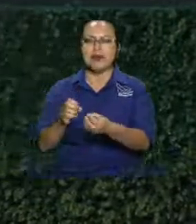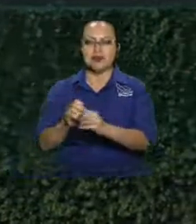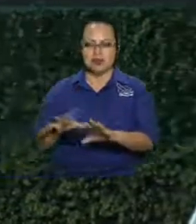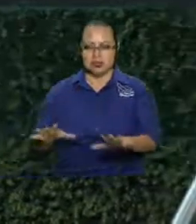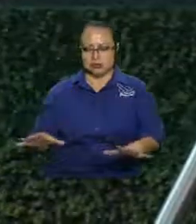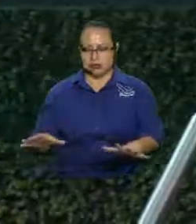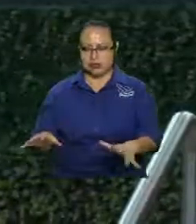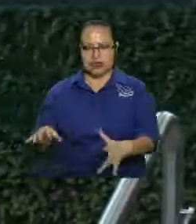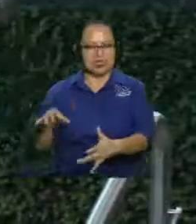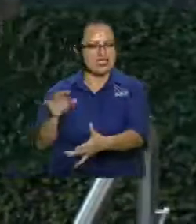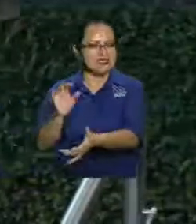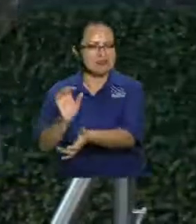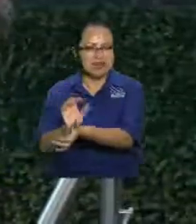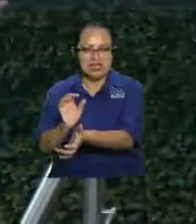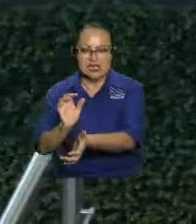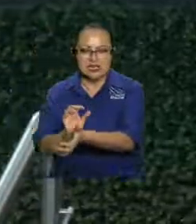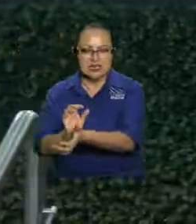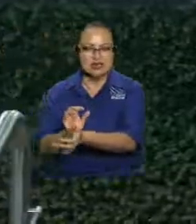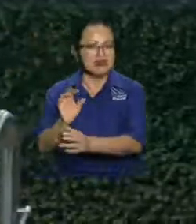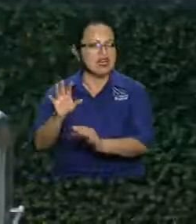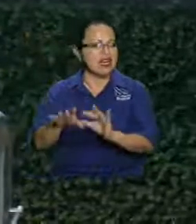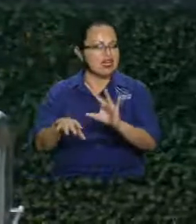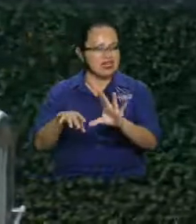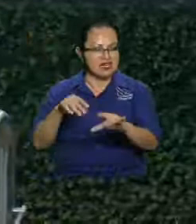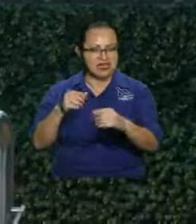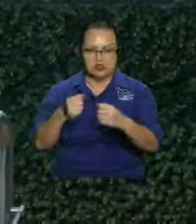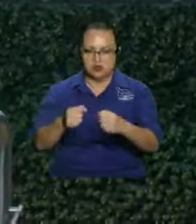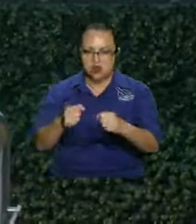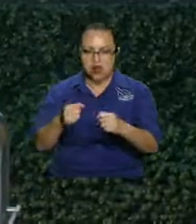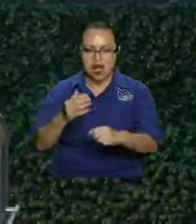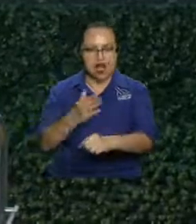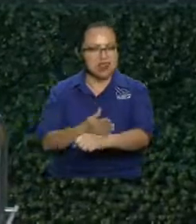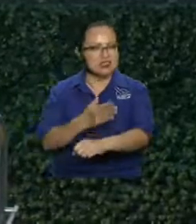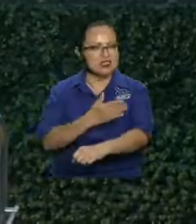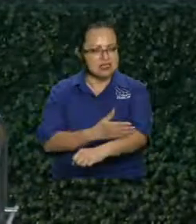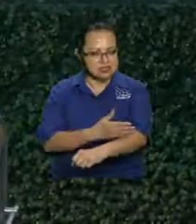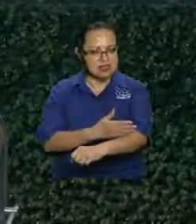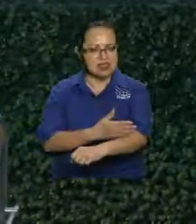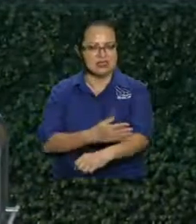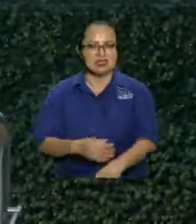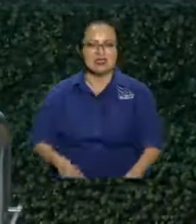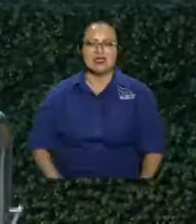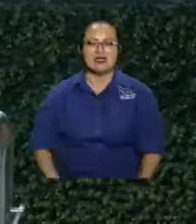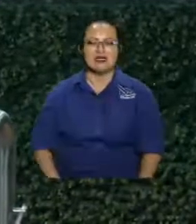Porque los piratas lo que hacen es copiar lo que alguien hizo.